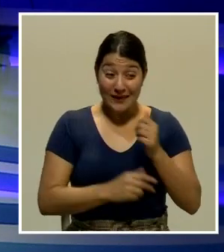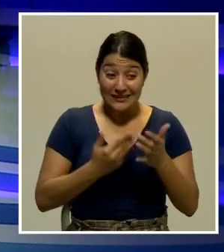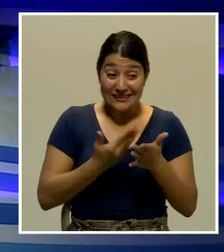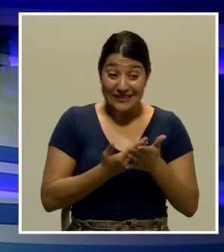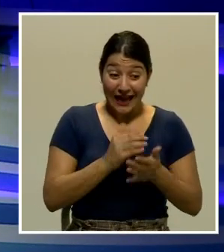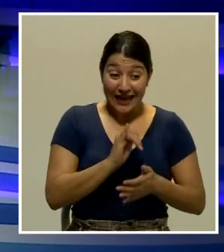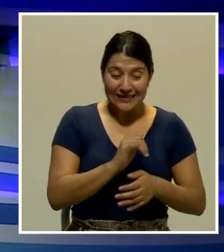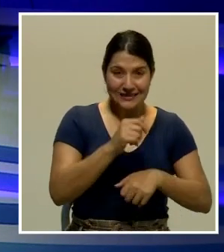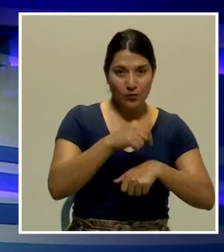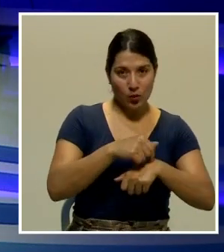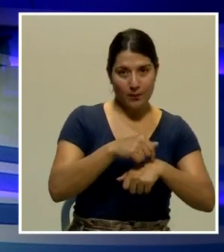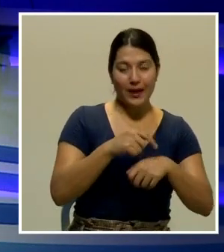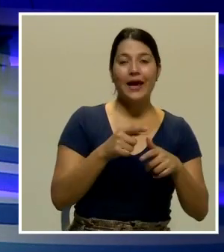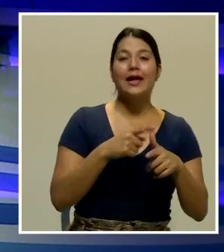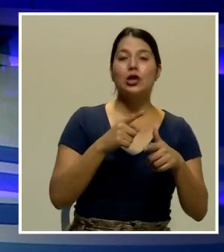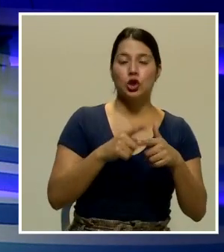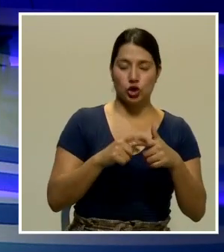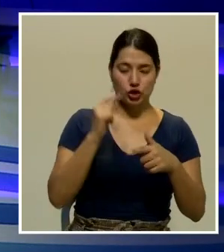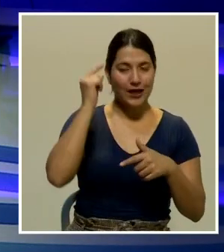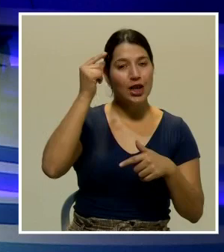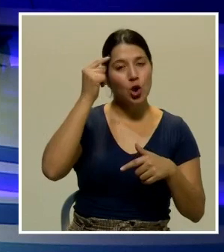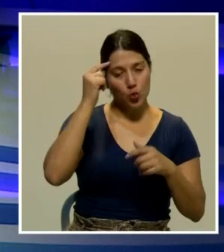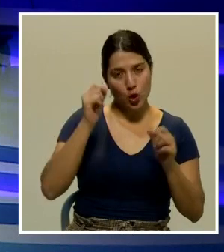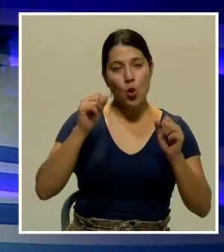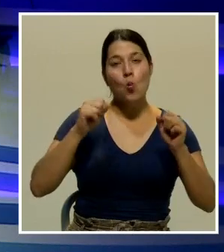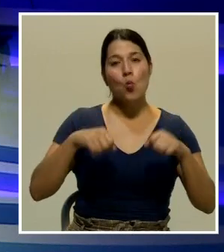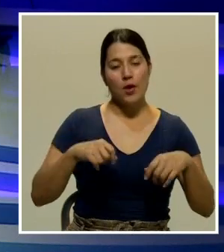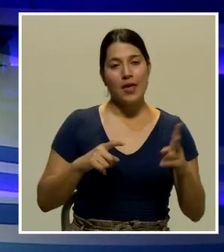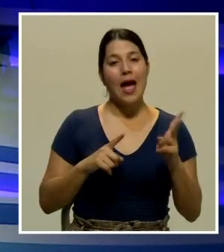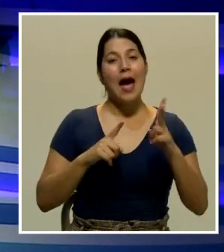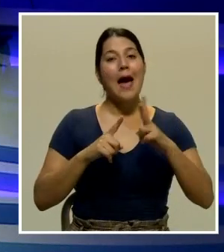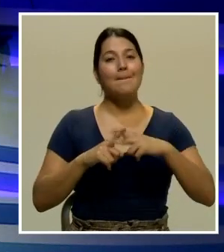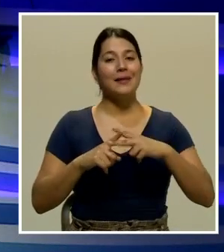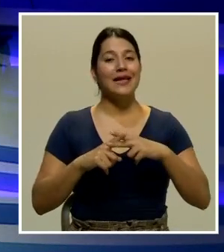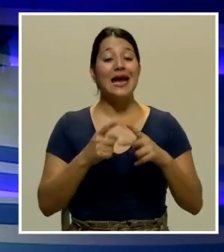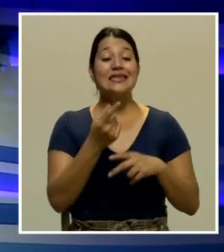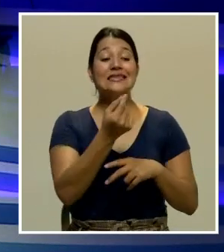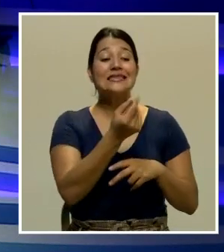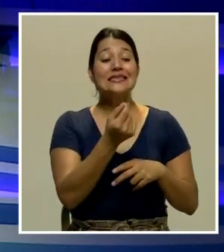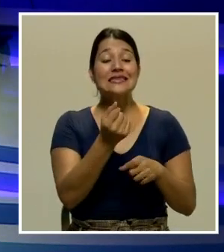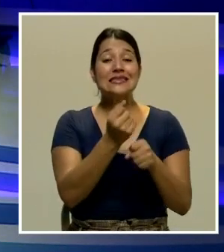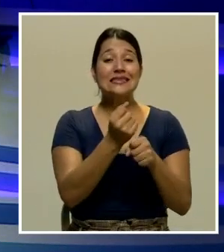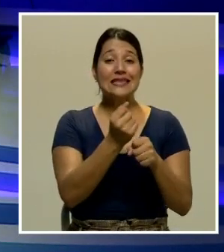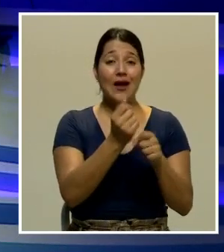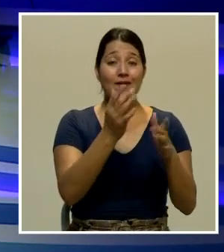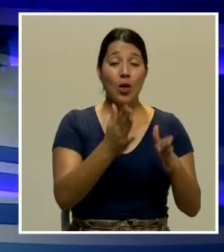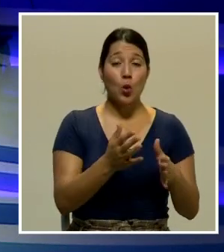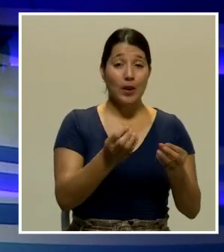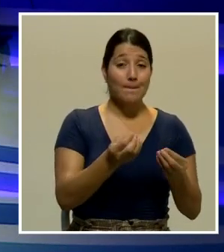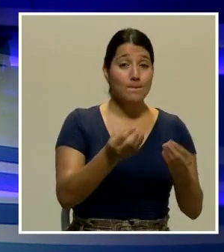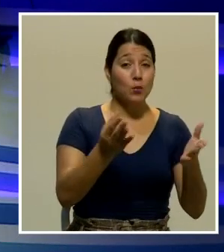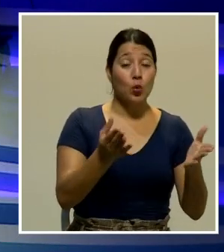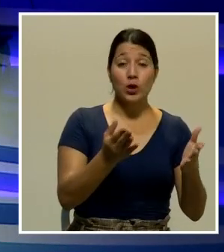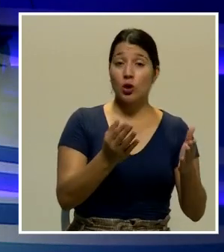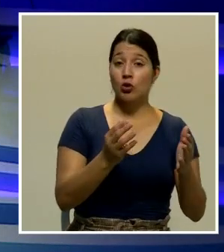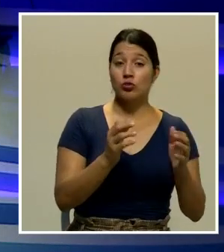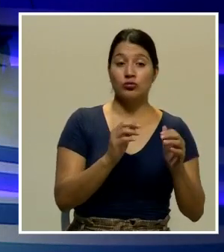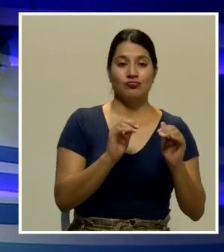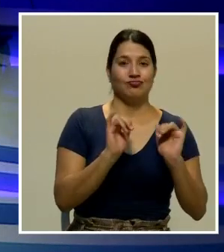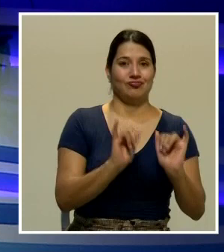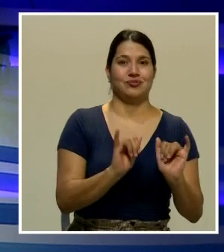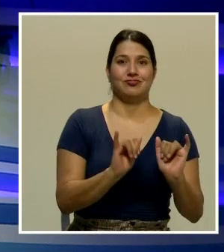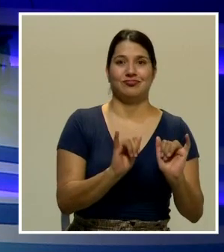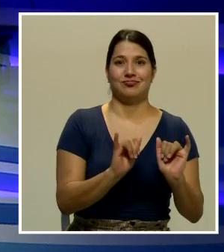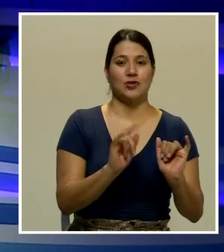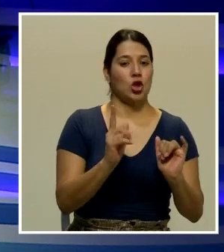aplica esta norma que lo que dice es que se congelan los salarios, que no habrán aumentos salariales. No hace distinción la